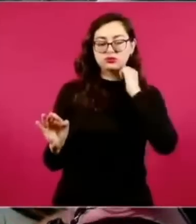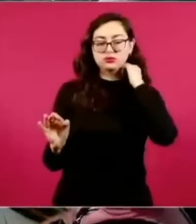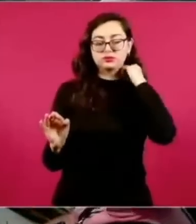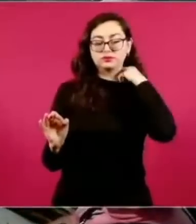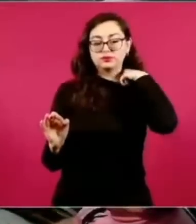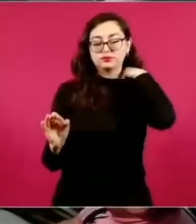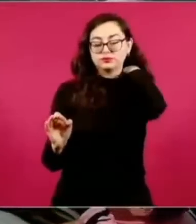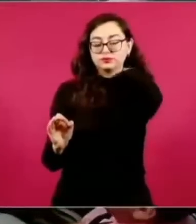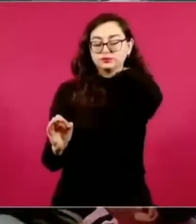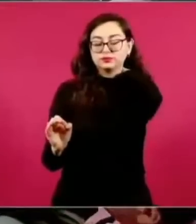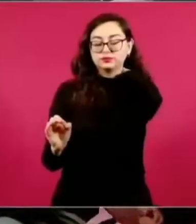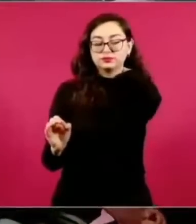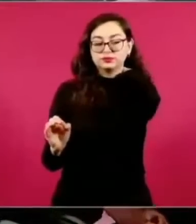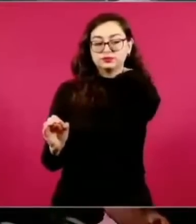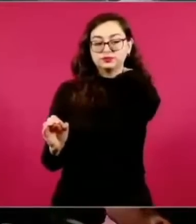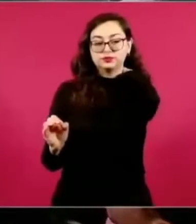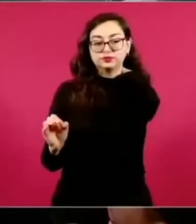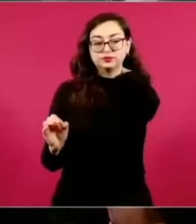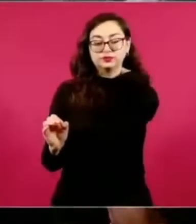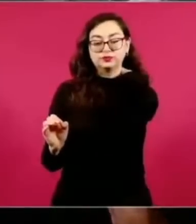Y había